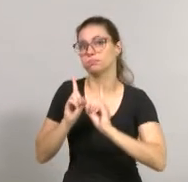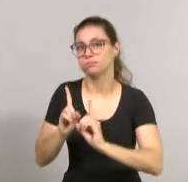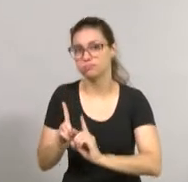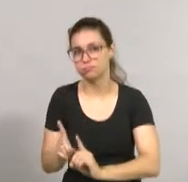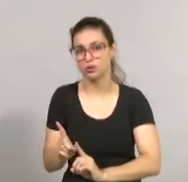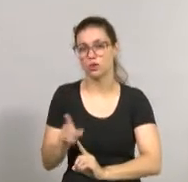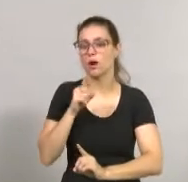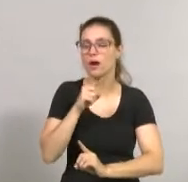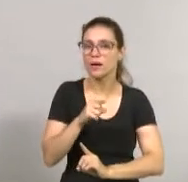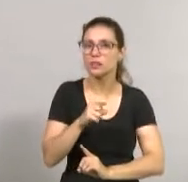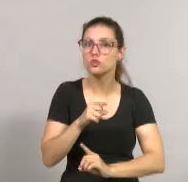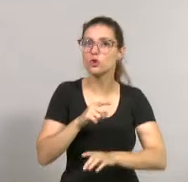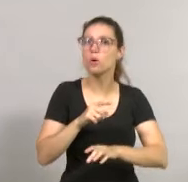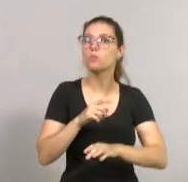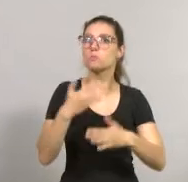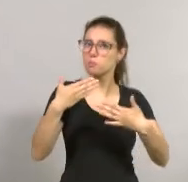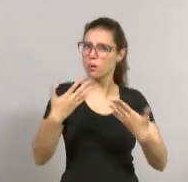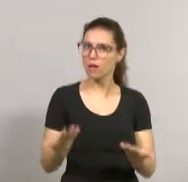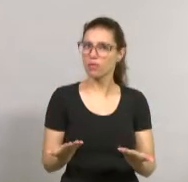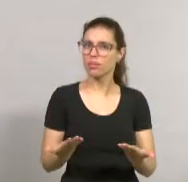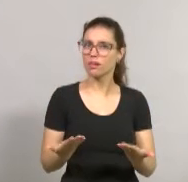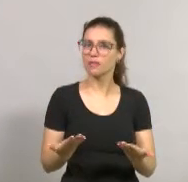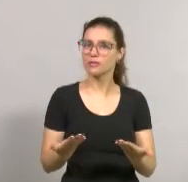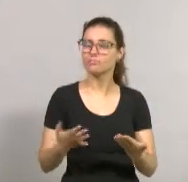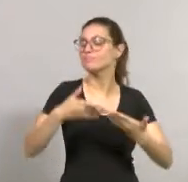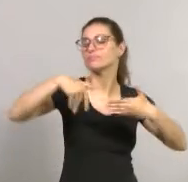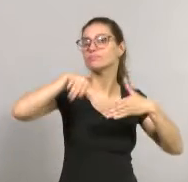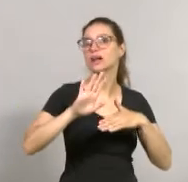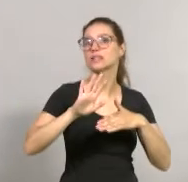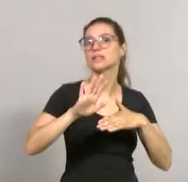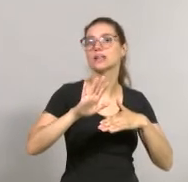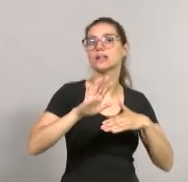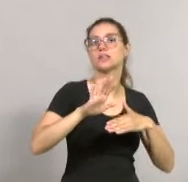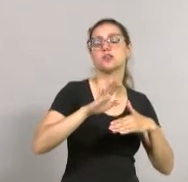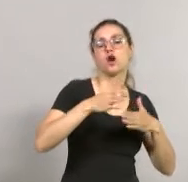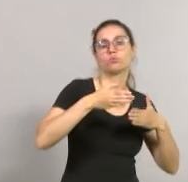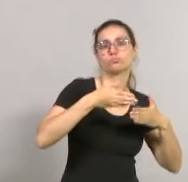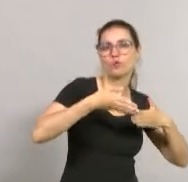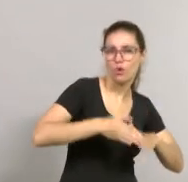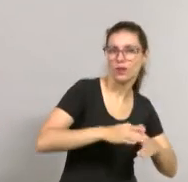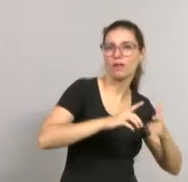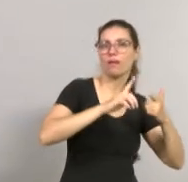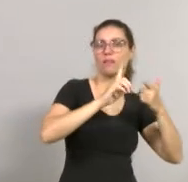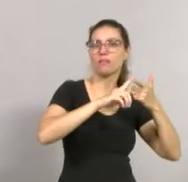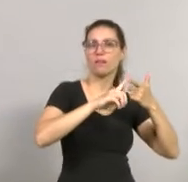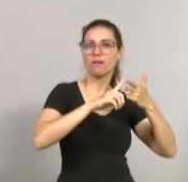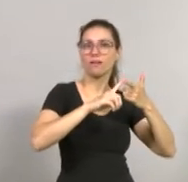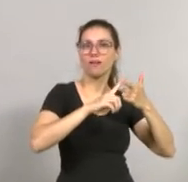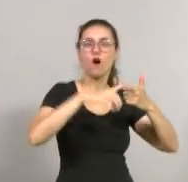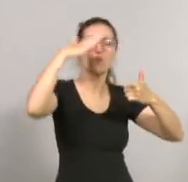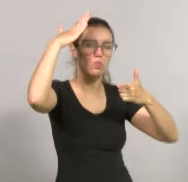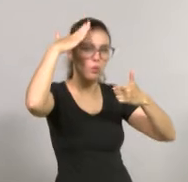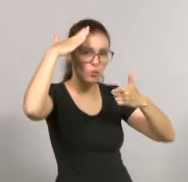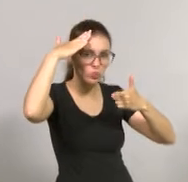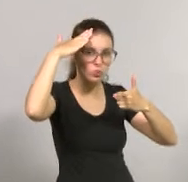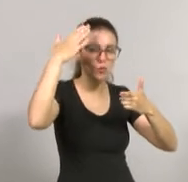universidad como una posibilidad, más allá de su condición de origen, más allá de sus condiciones culturales,